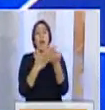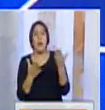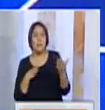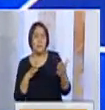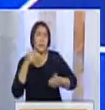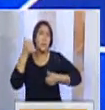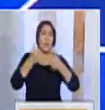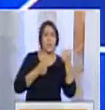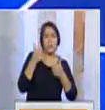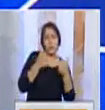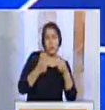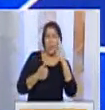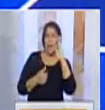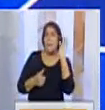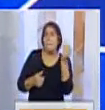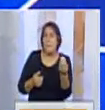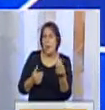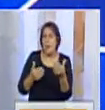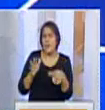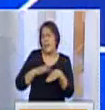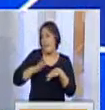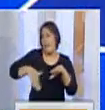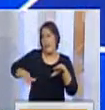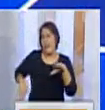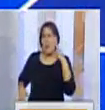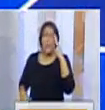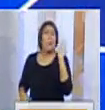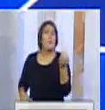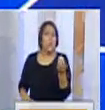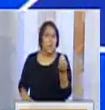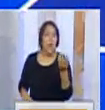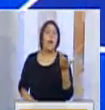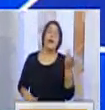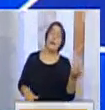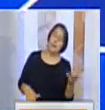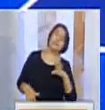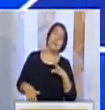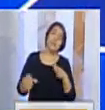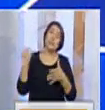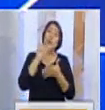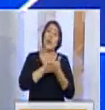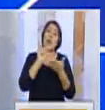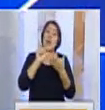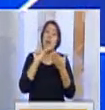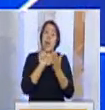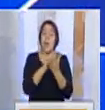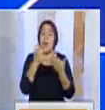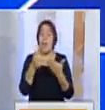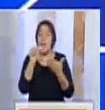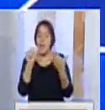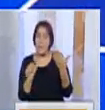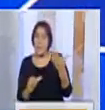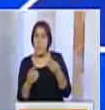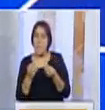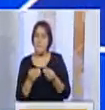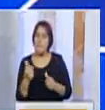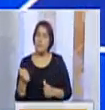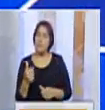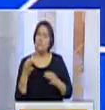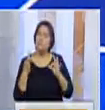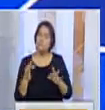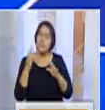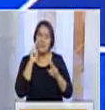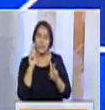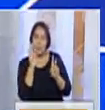qué hicimos el atraso, y es porque hemos tenido, creo que, una agenda muy exitosa con los observadores. Entonces, eso ha